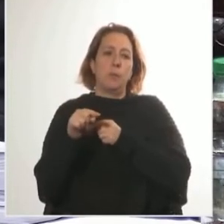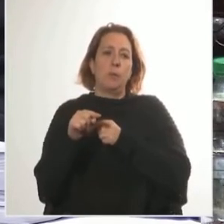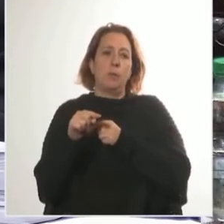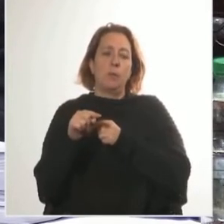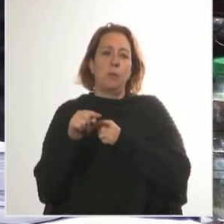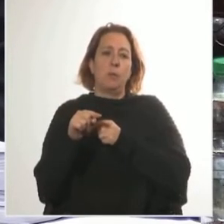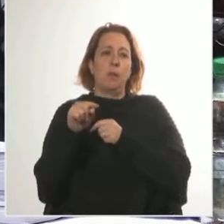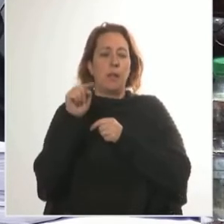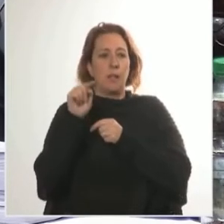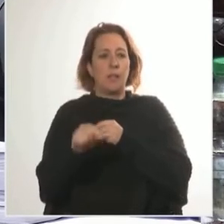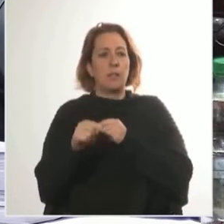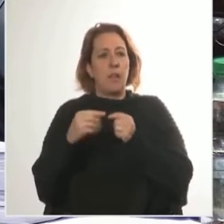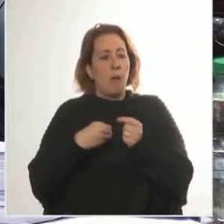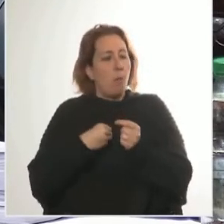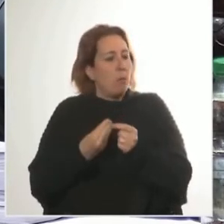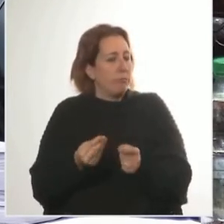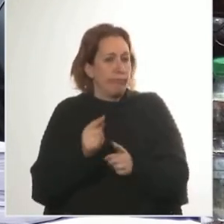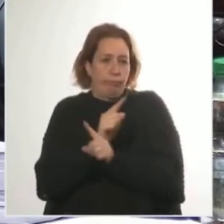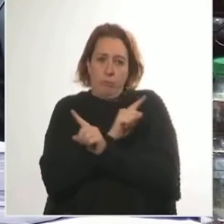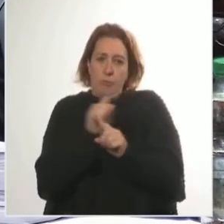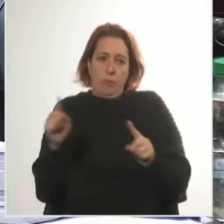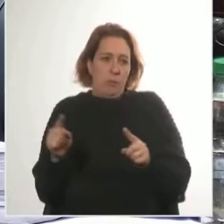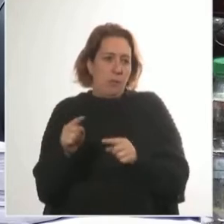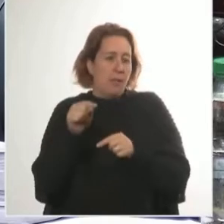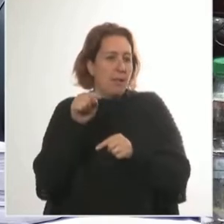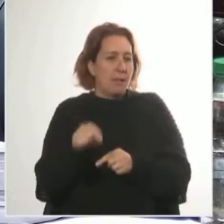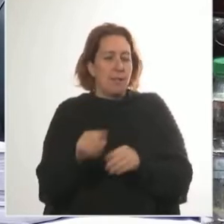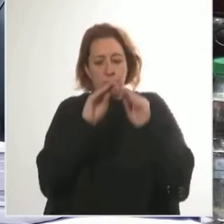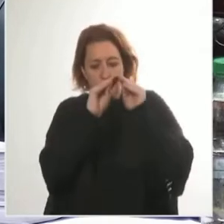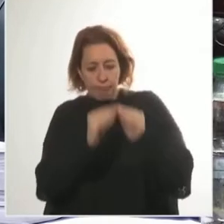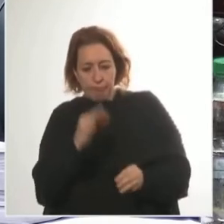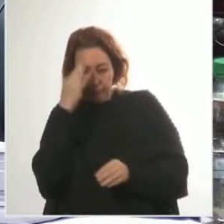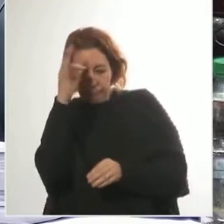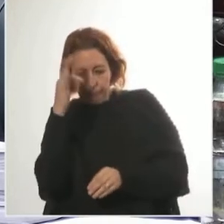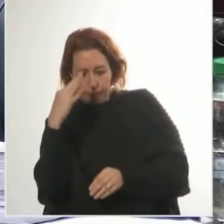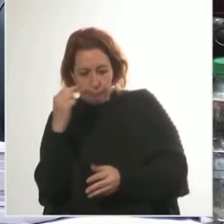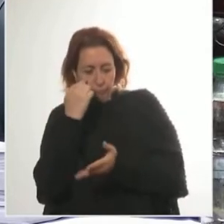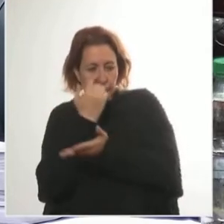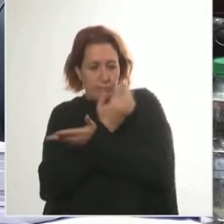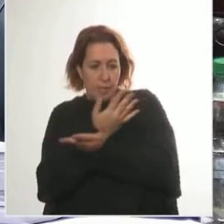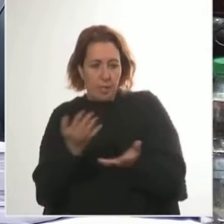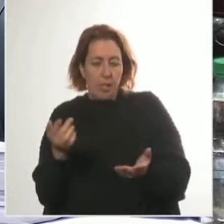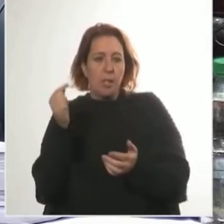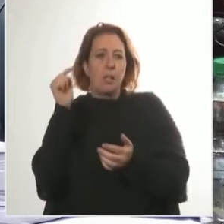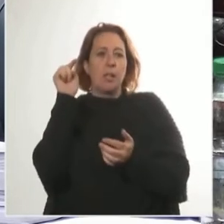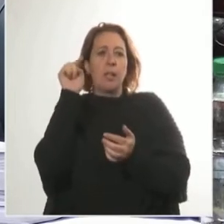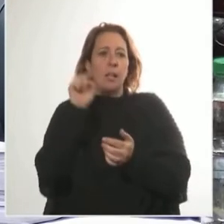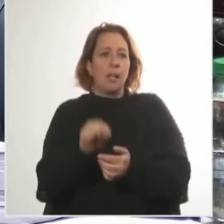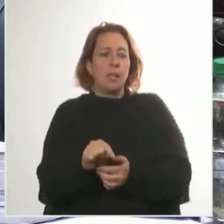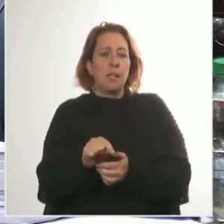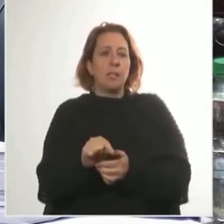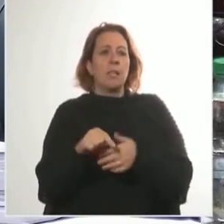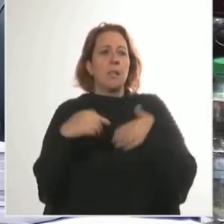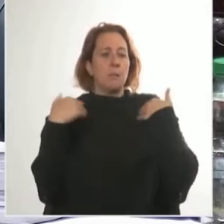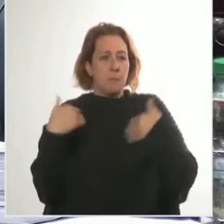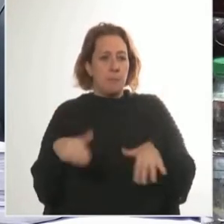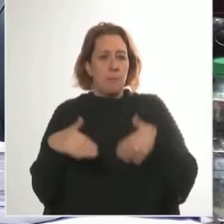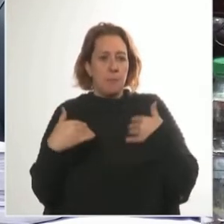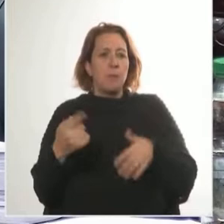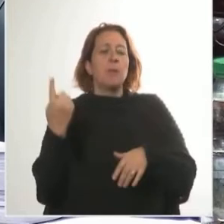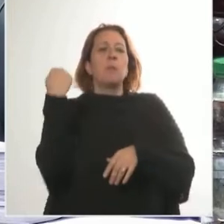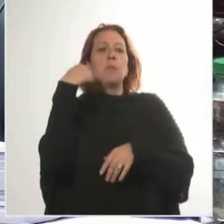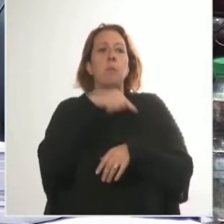Pero esa vocación no está. Esa rendición de cuentas es un impedimento para muchas de